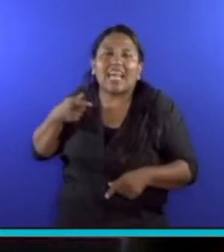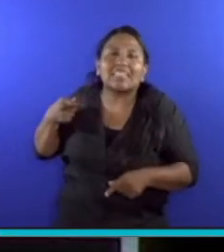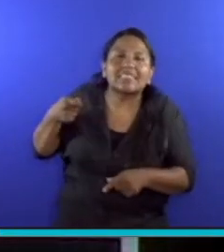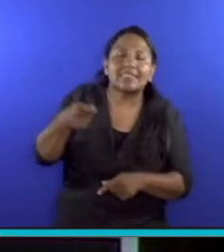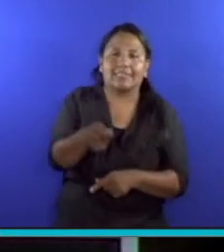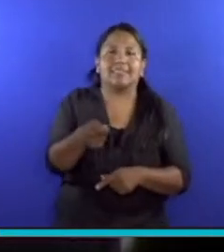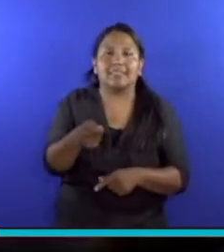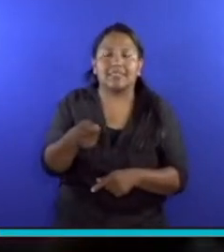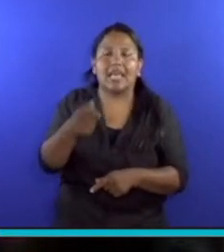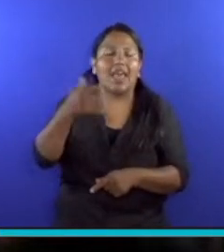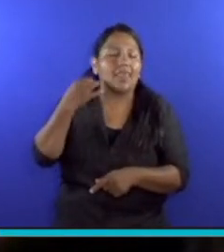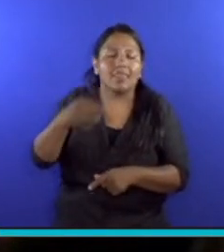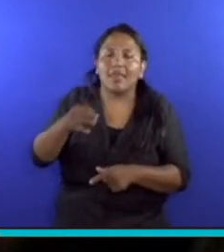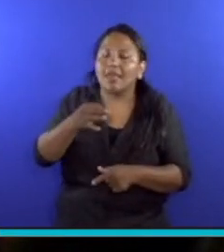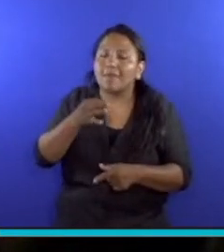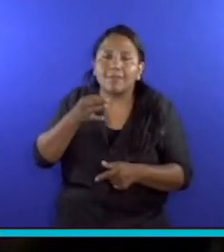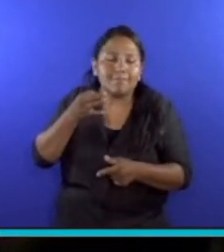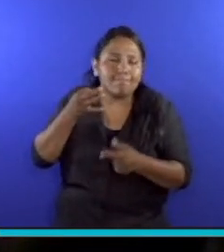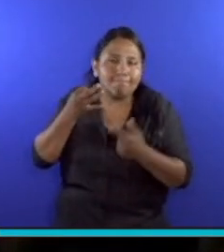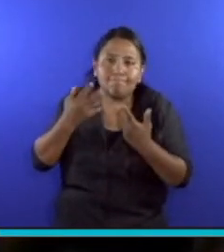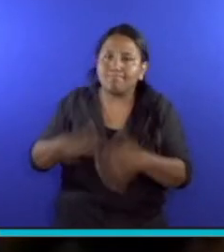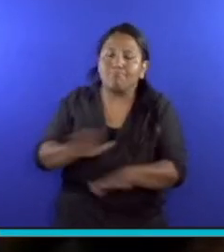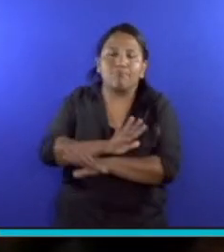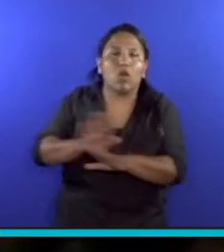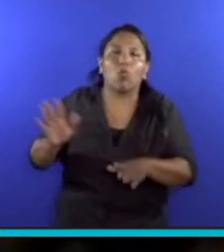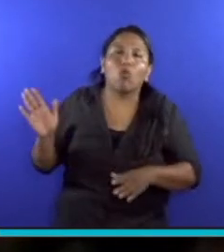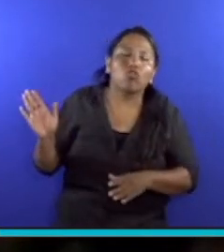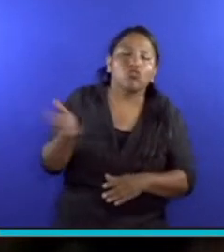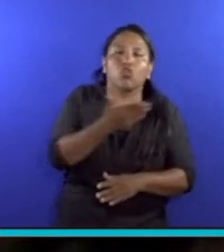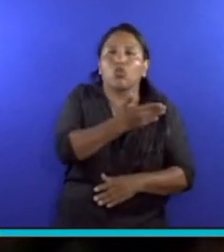ir, como todo el gobierno de